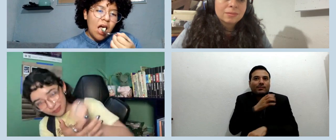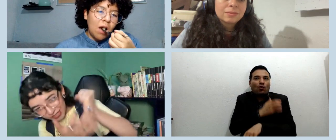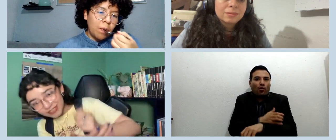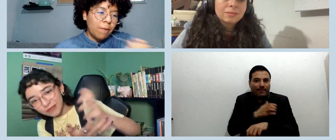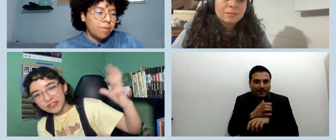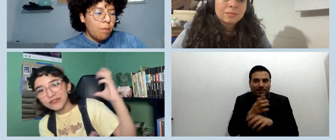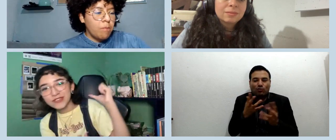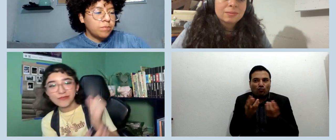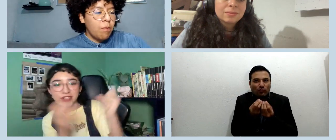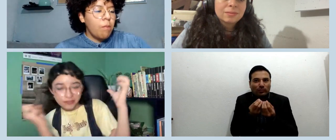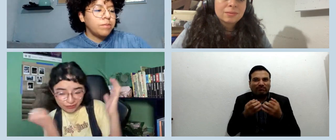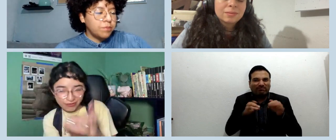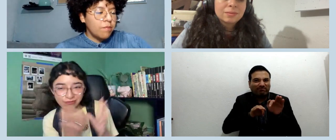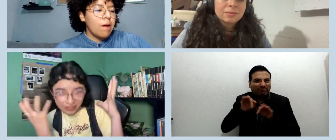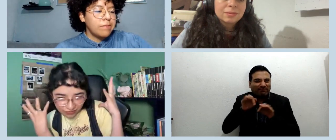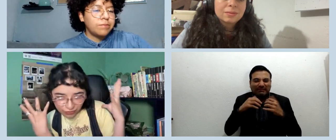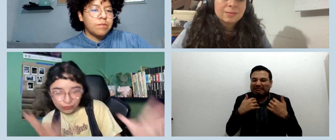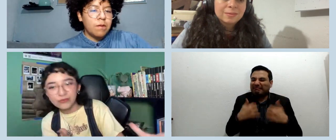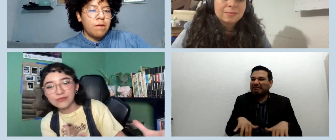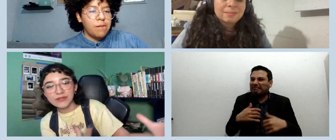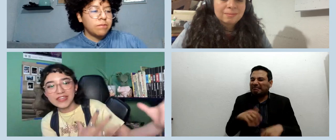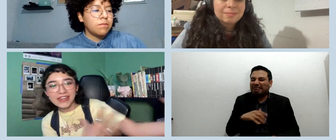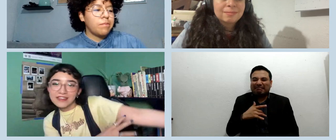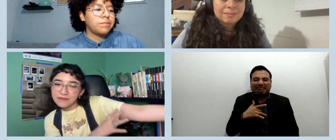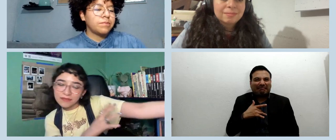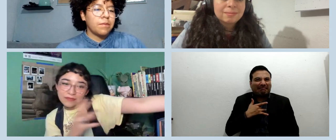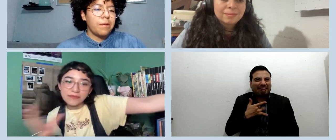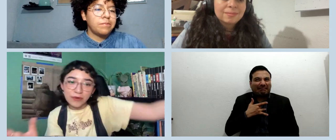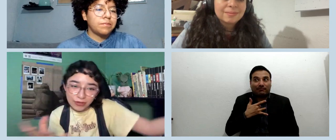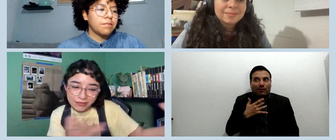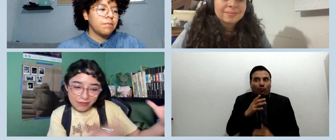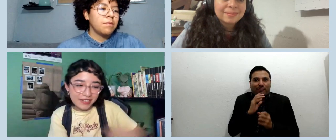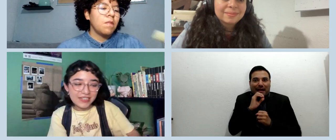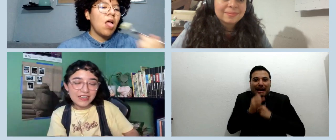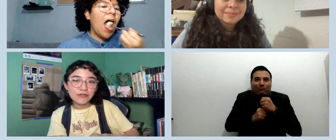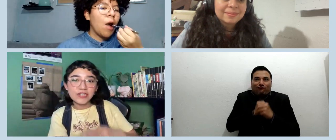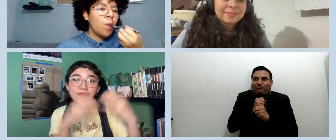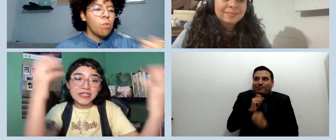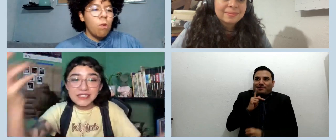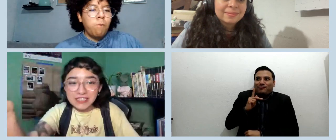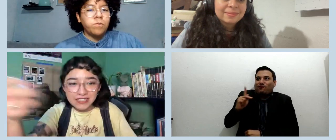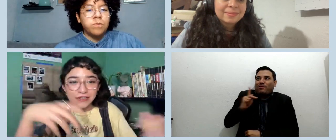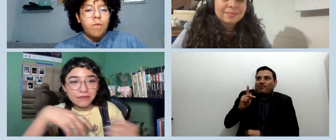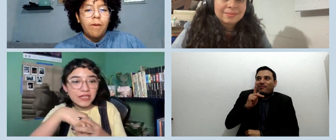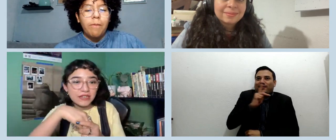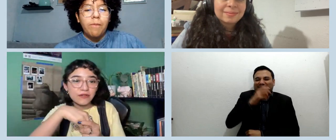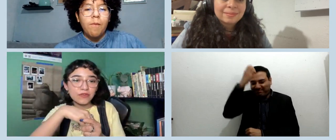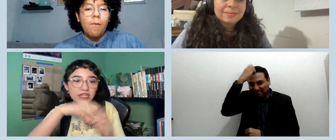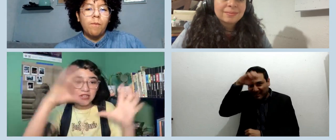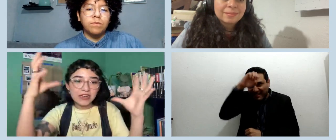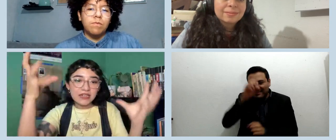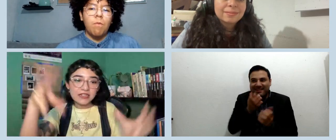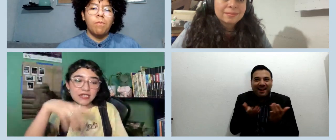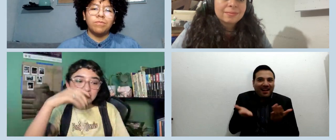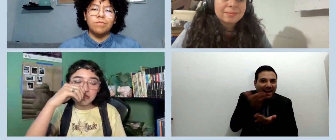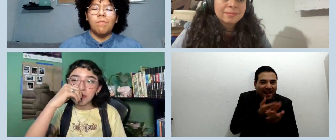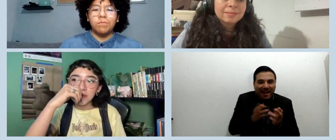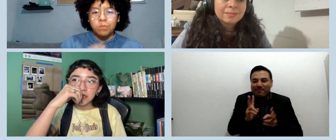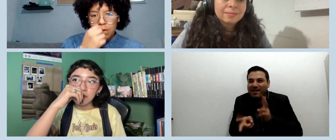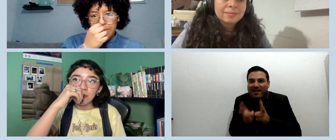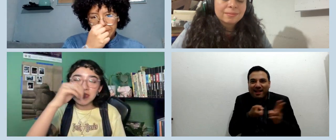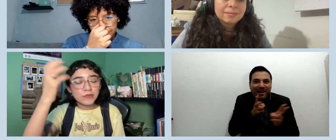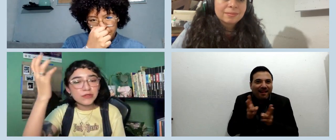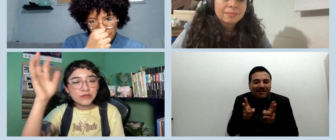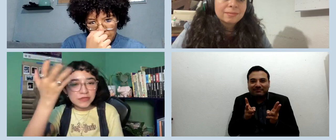tus colegas colegas pues contemporáneos de tu edad próxima tus experiencias también como que estás